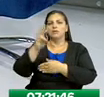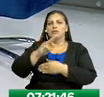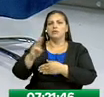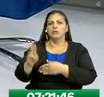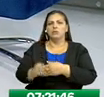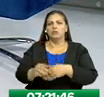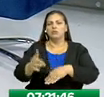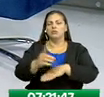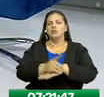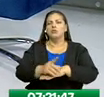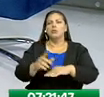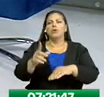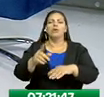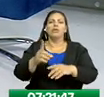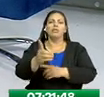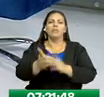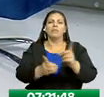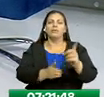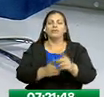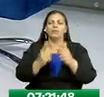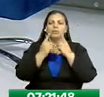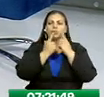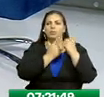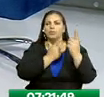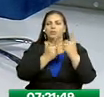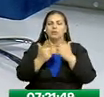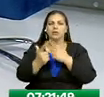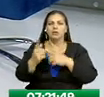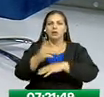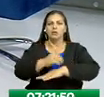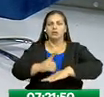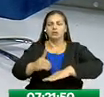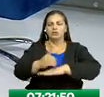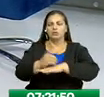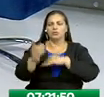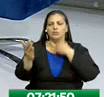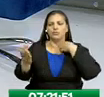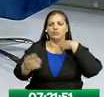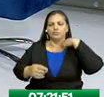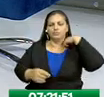de Vigilancia de la Coordinación Zonal de Salud número 8.